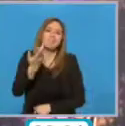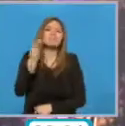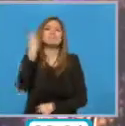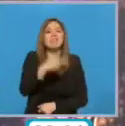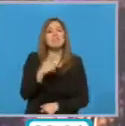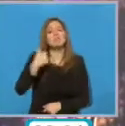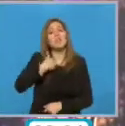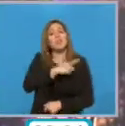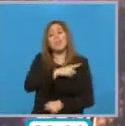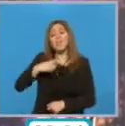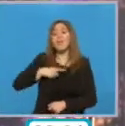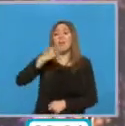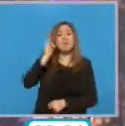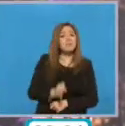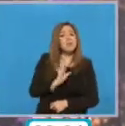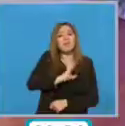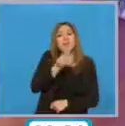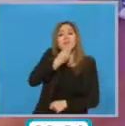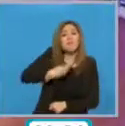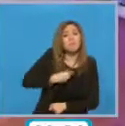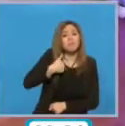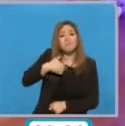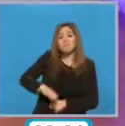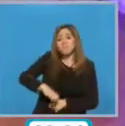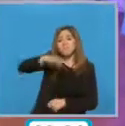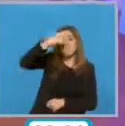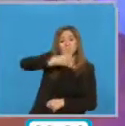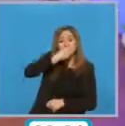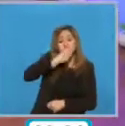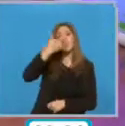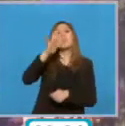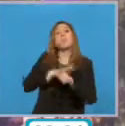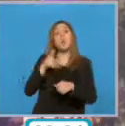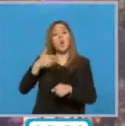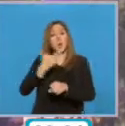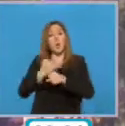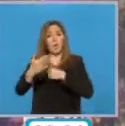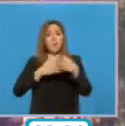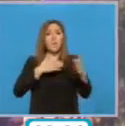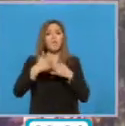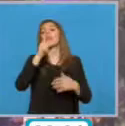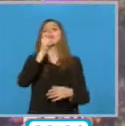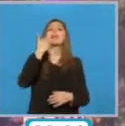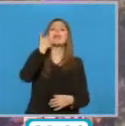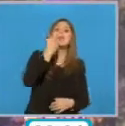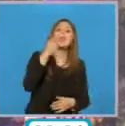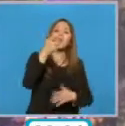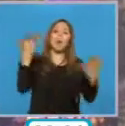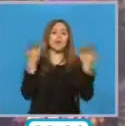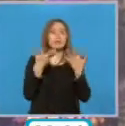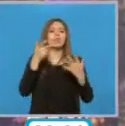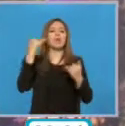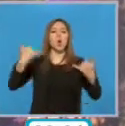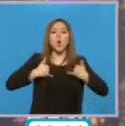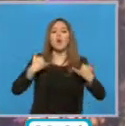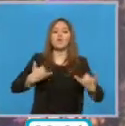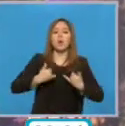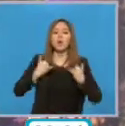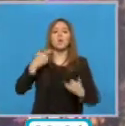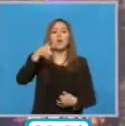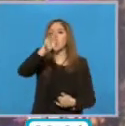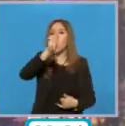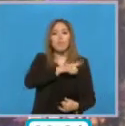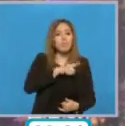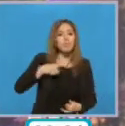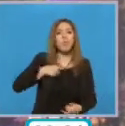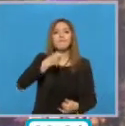Que esto nos cuesta mucho trabajo porque la industria, digamos, como mucho de la moda y la belleza, nos impulsa mucho a la juventud. Tienes que ser joven todo el tiempo,